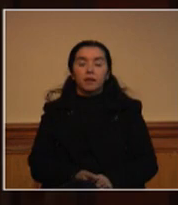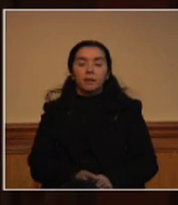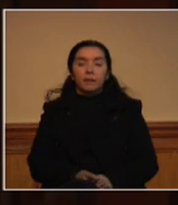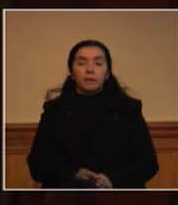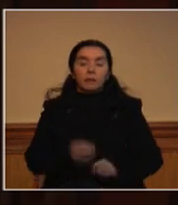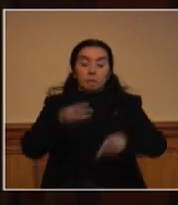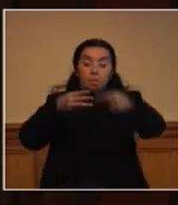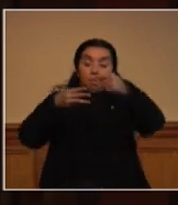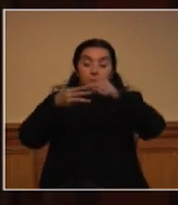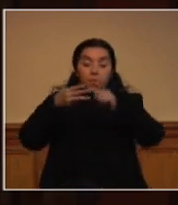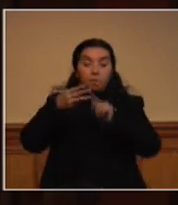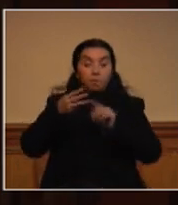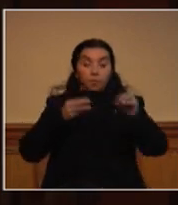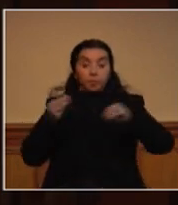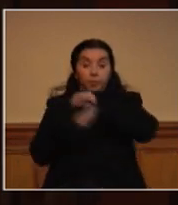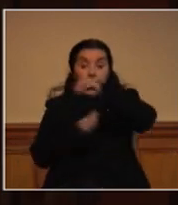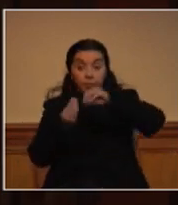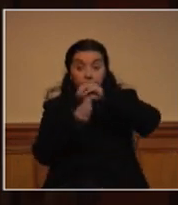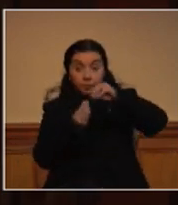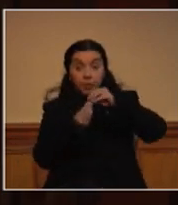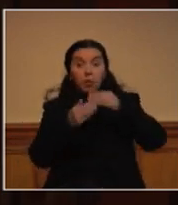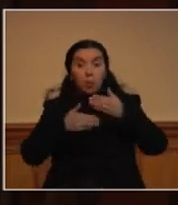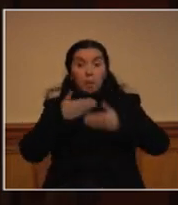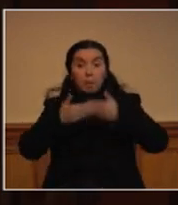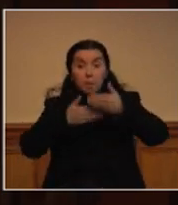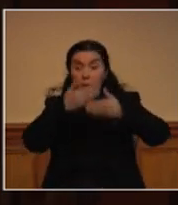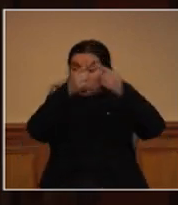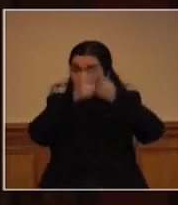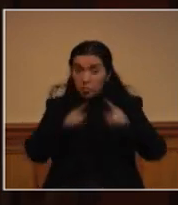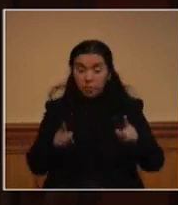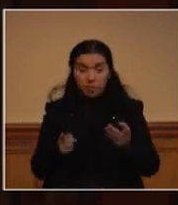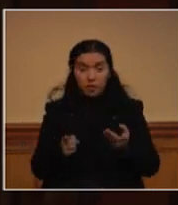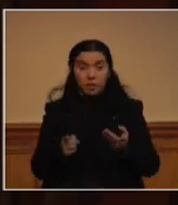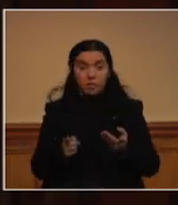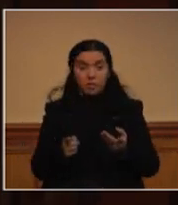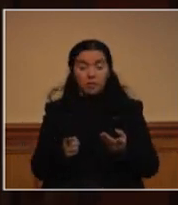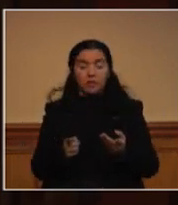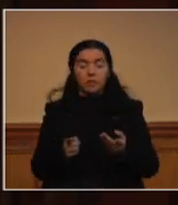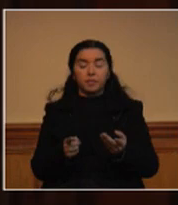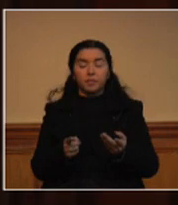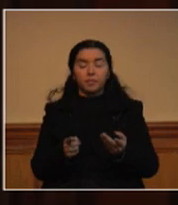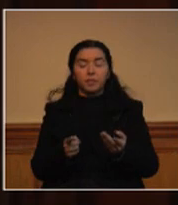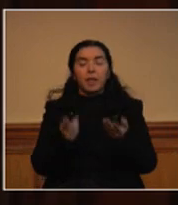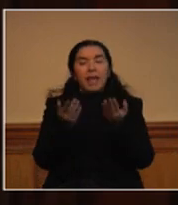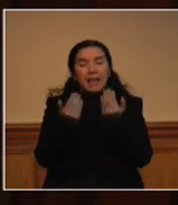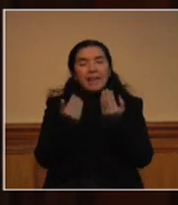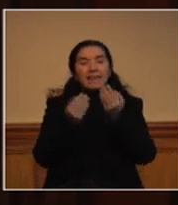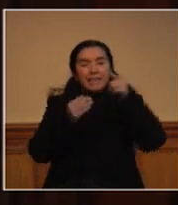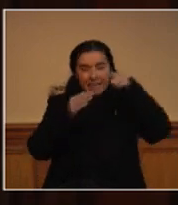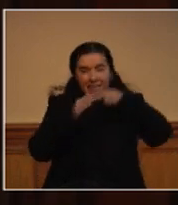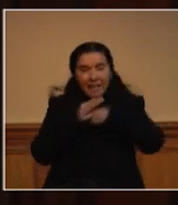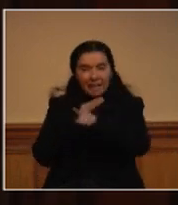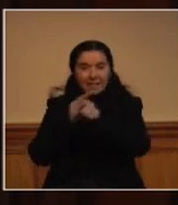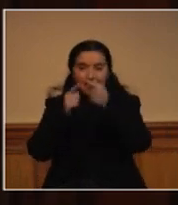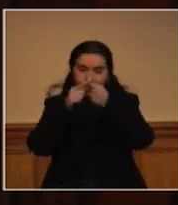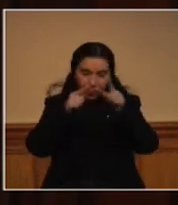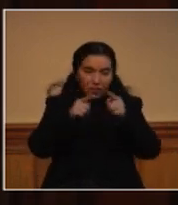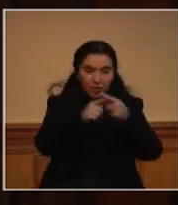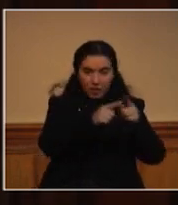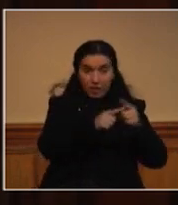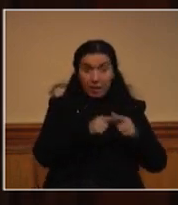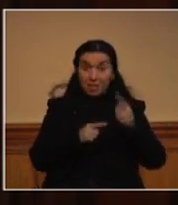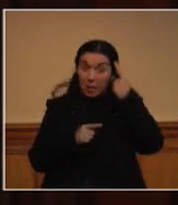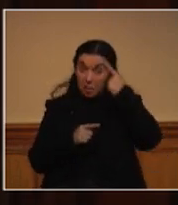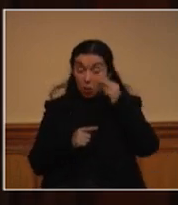comunicación y el lenguaje son procesos distintos que necesitan intervenciones distintas, aunque, como estamos